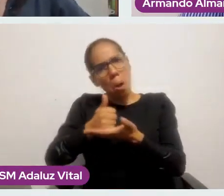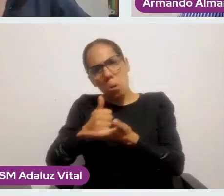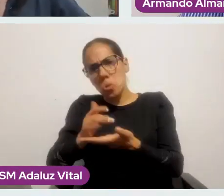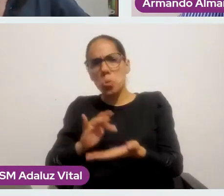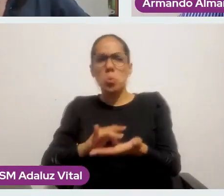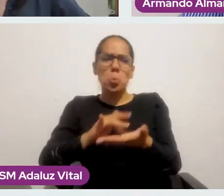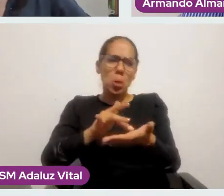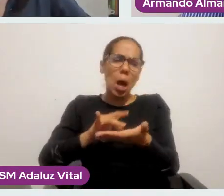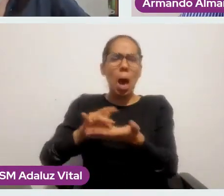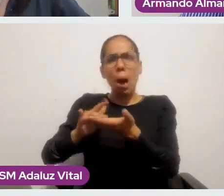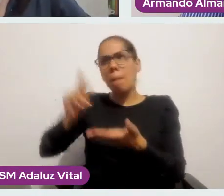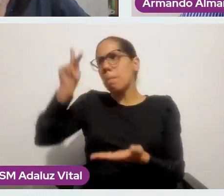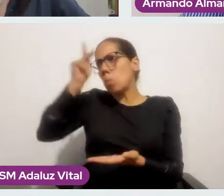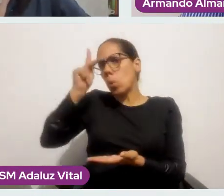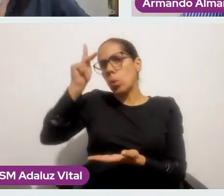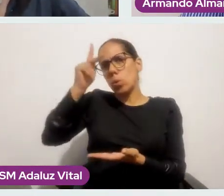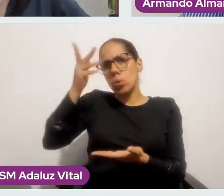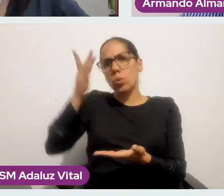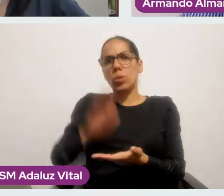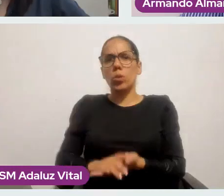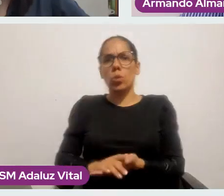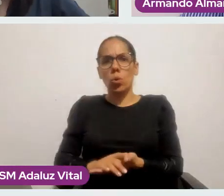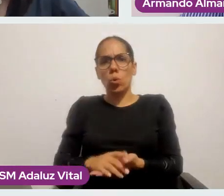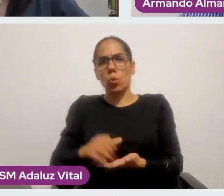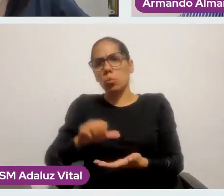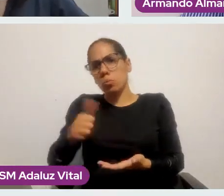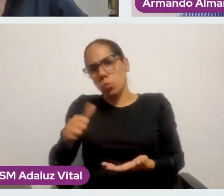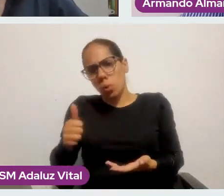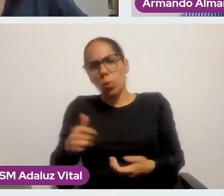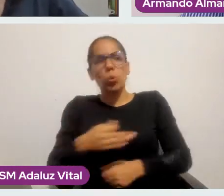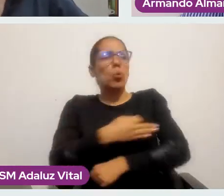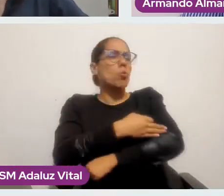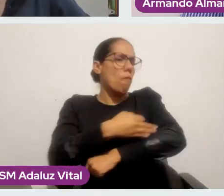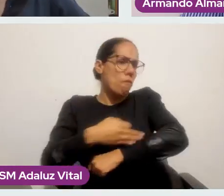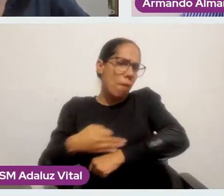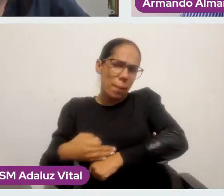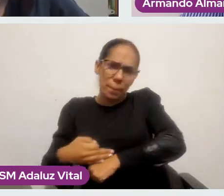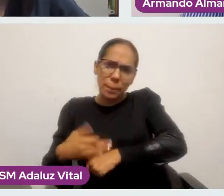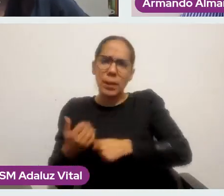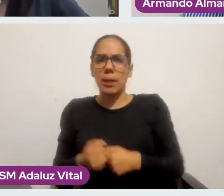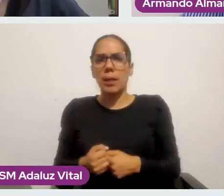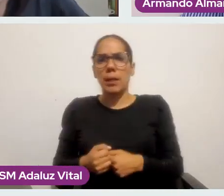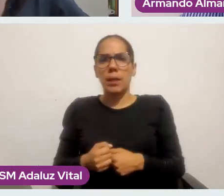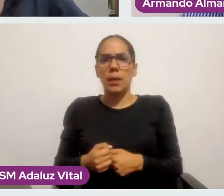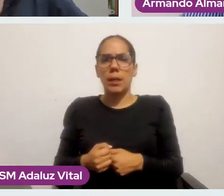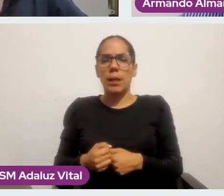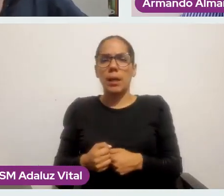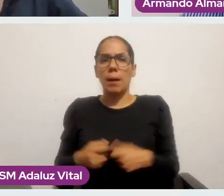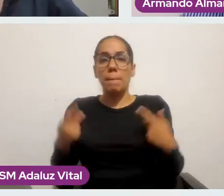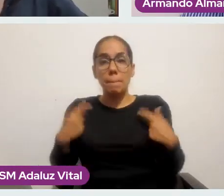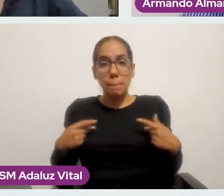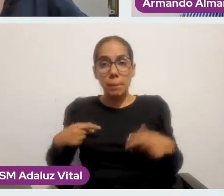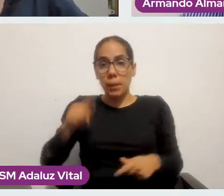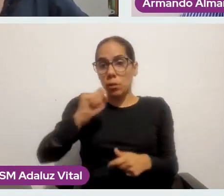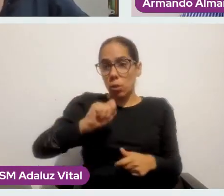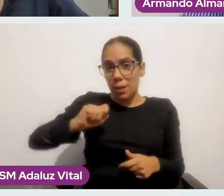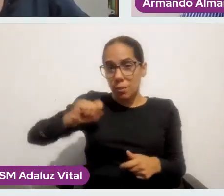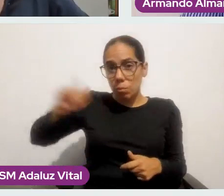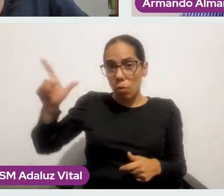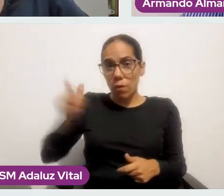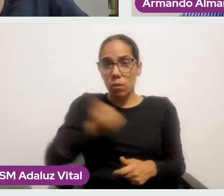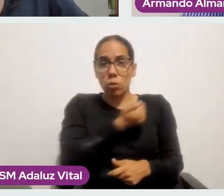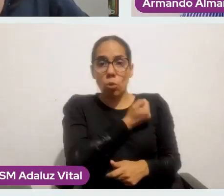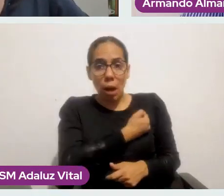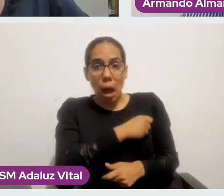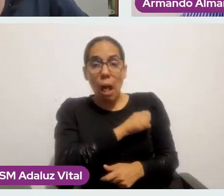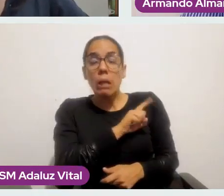allá de el apoyo también lo puedes hablar con tus familiares, con personas profesionales